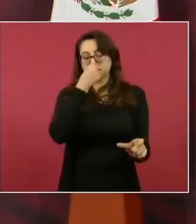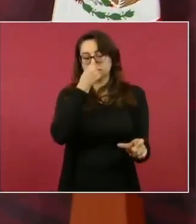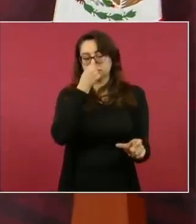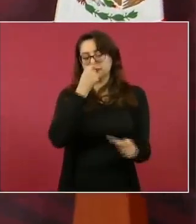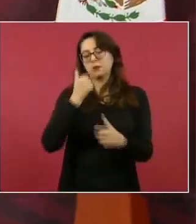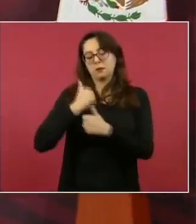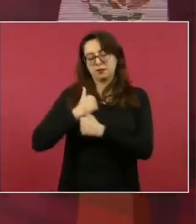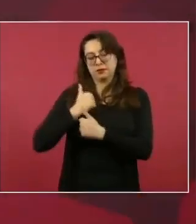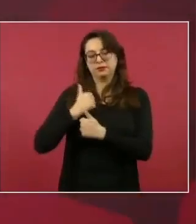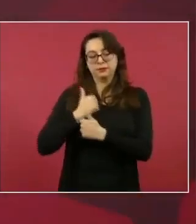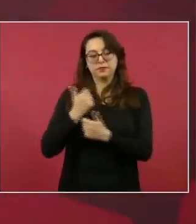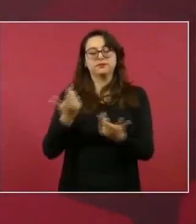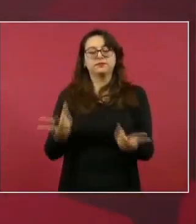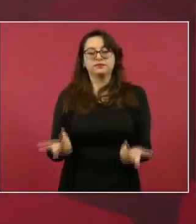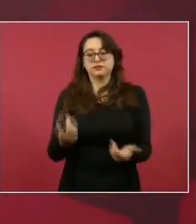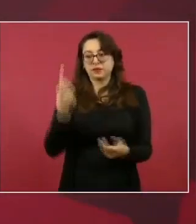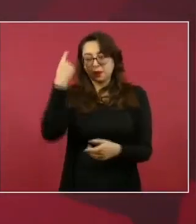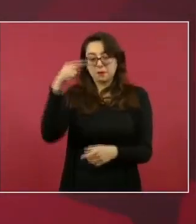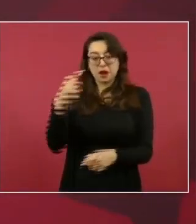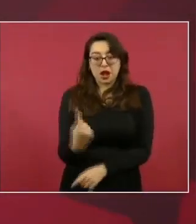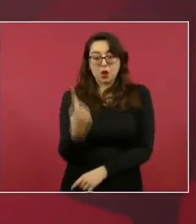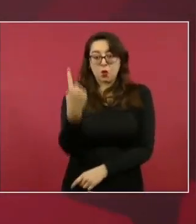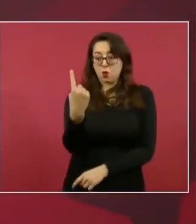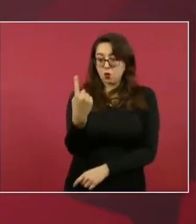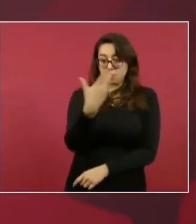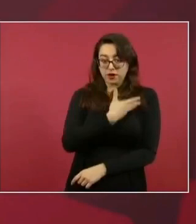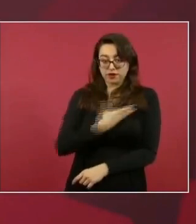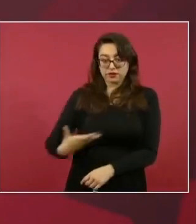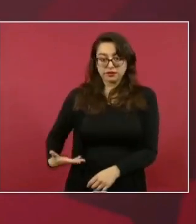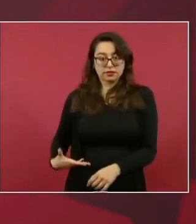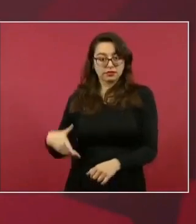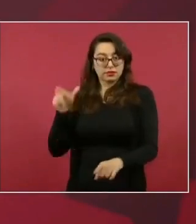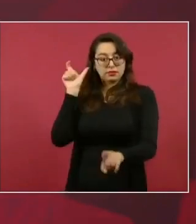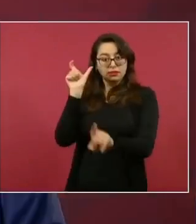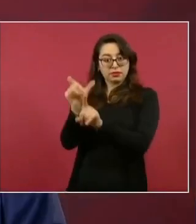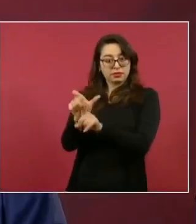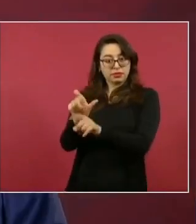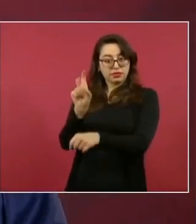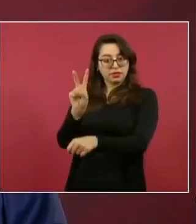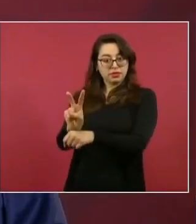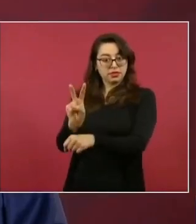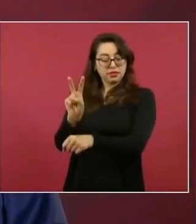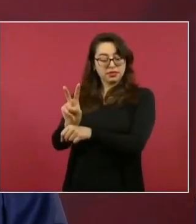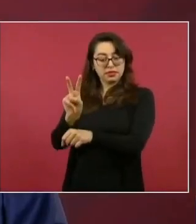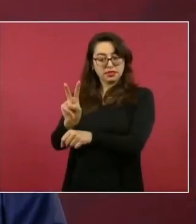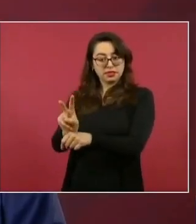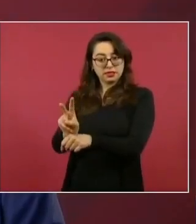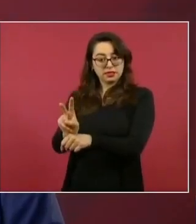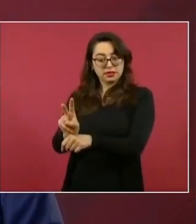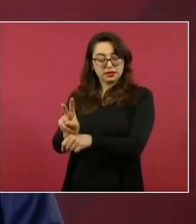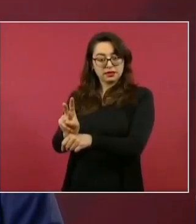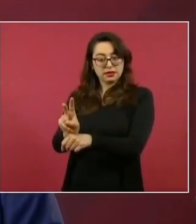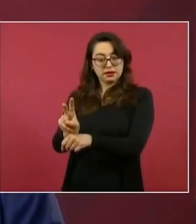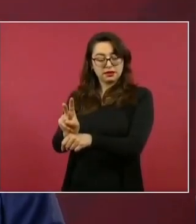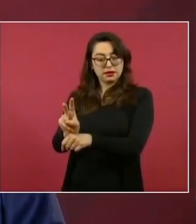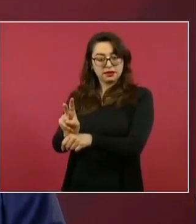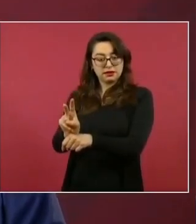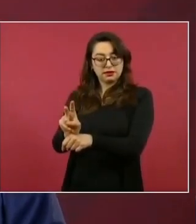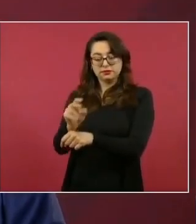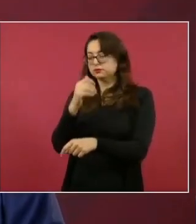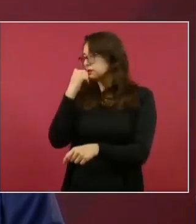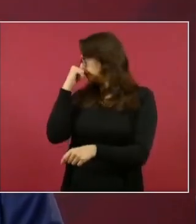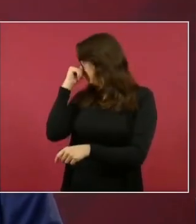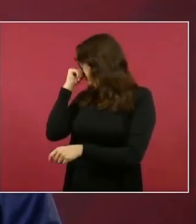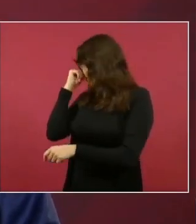artículo 19, los recurrentes ataques ya han redundado en otro tipo de agresiones en el ámbito físico y psicológico,